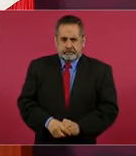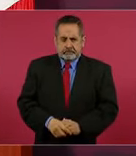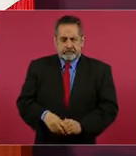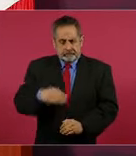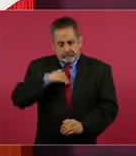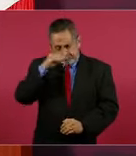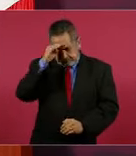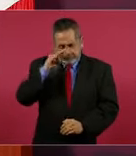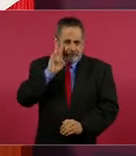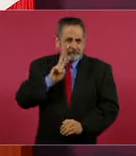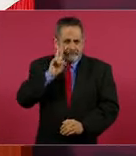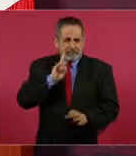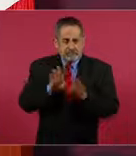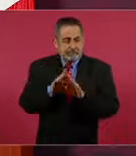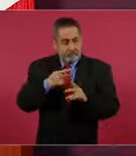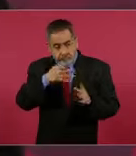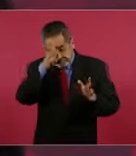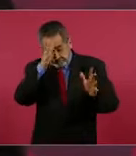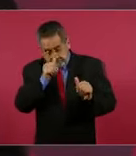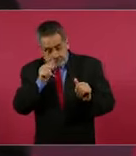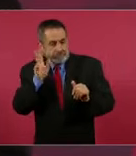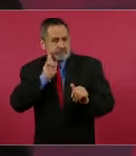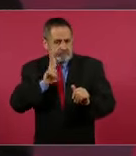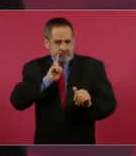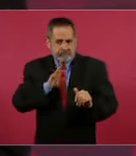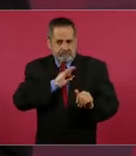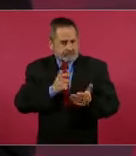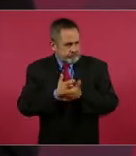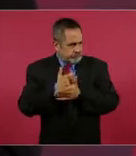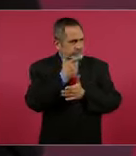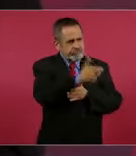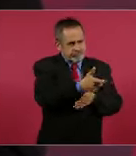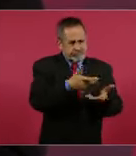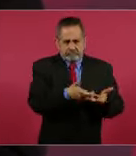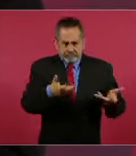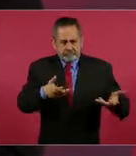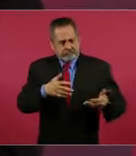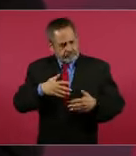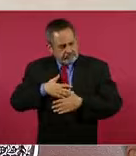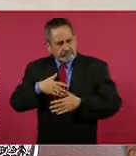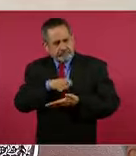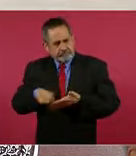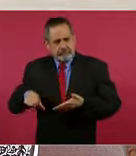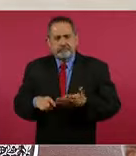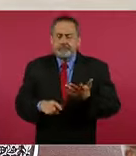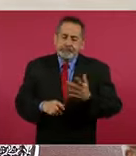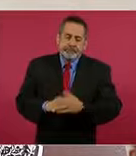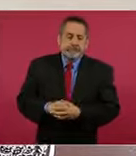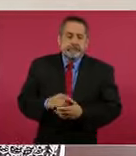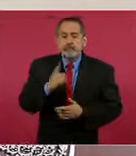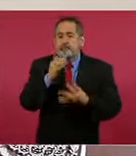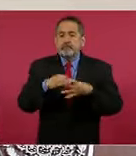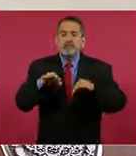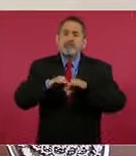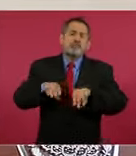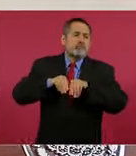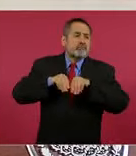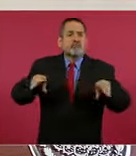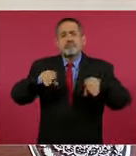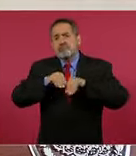buscando a ver si logramos el acuerdo. Ojalá. Y es importante que se sepa